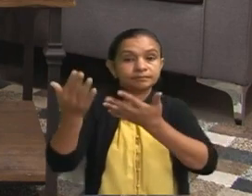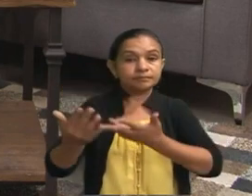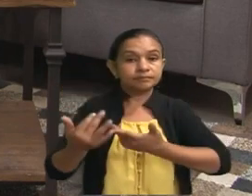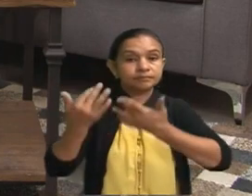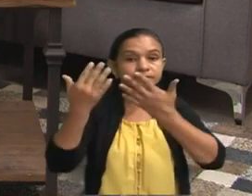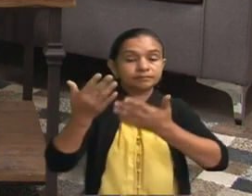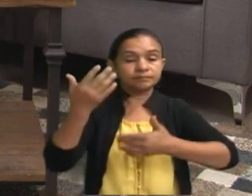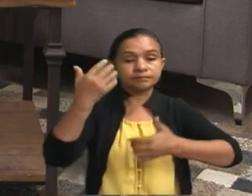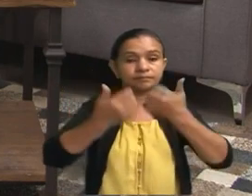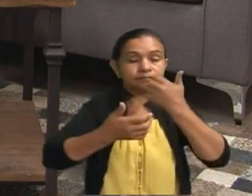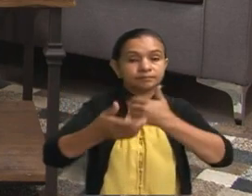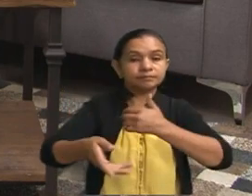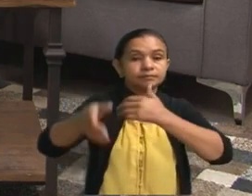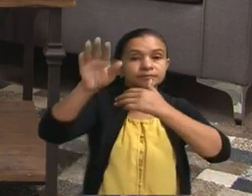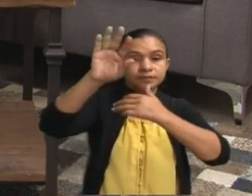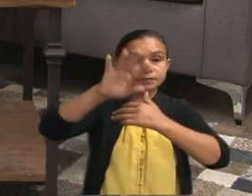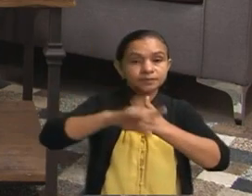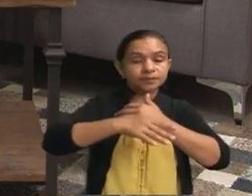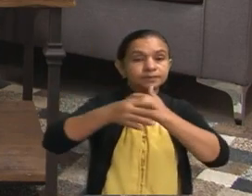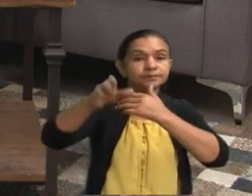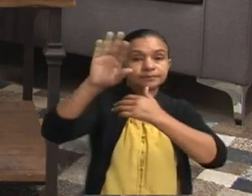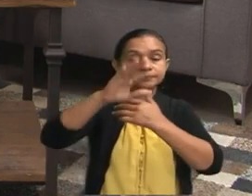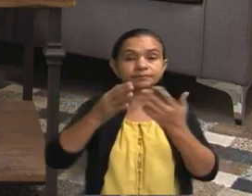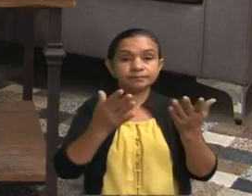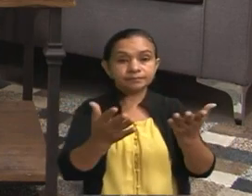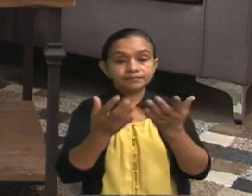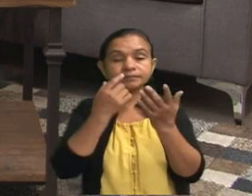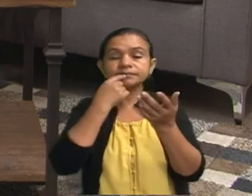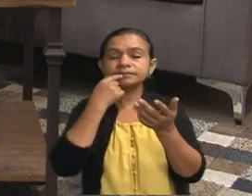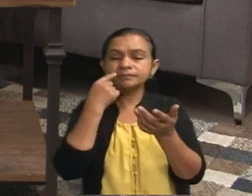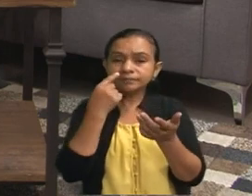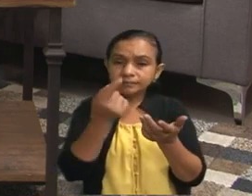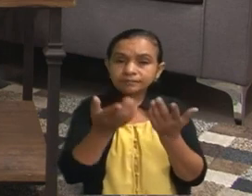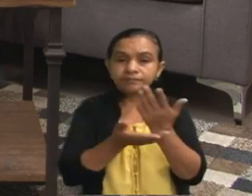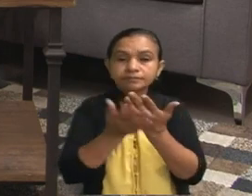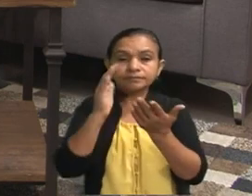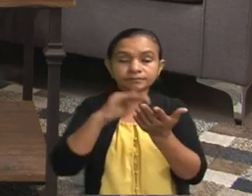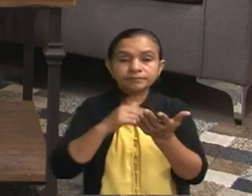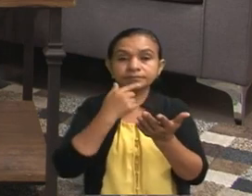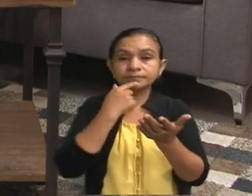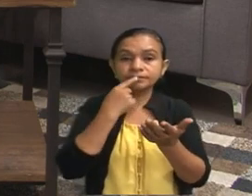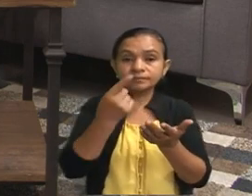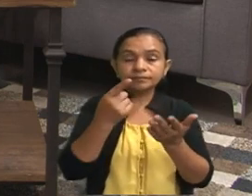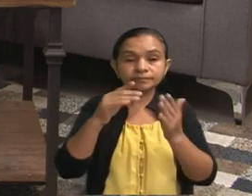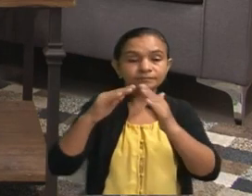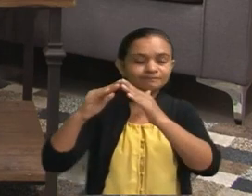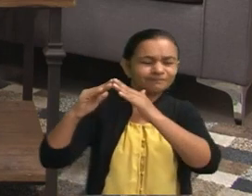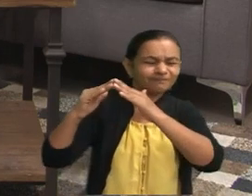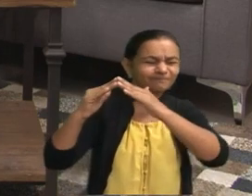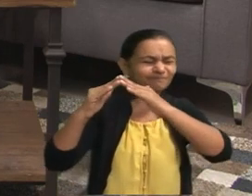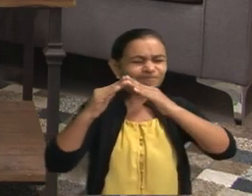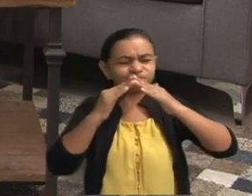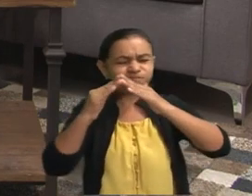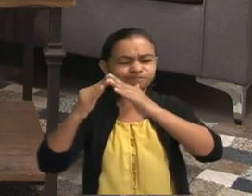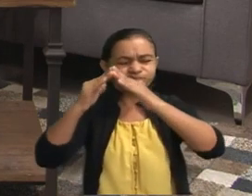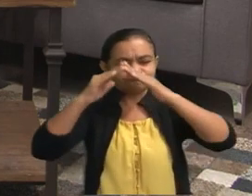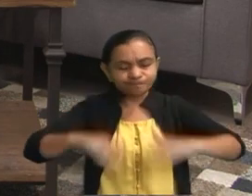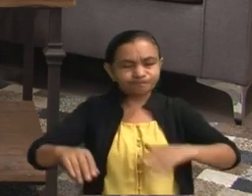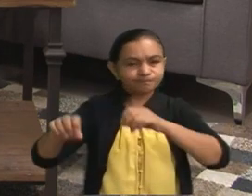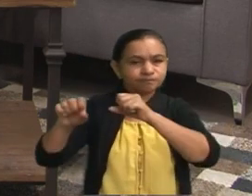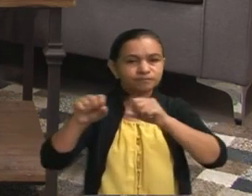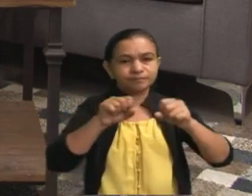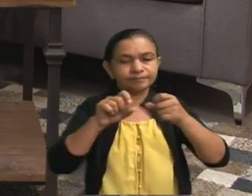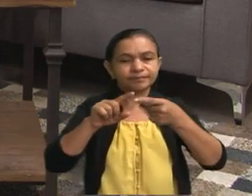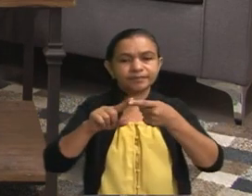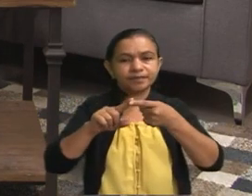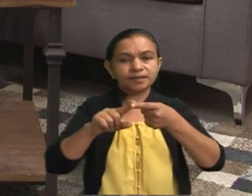los efectos del tsunami. Quiero insistir que cuando se da un terremoto de esa magnitud, y Wilfred